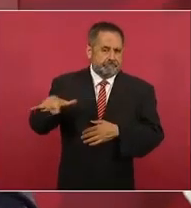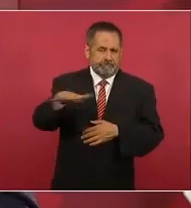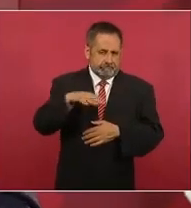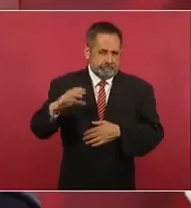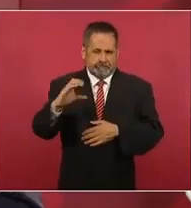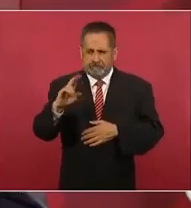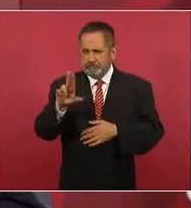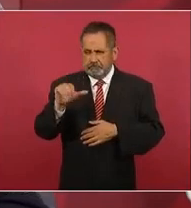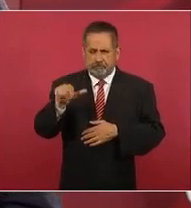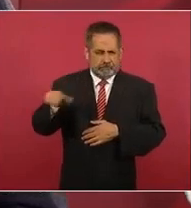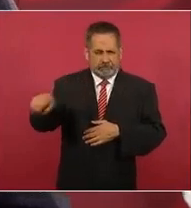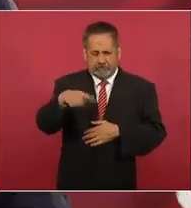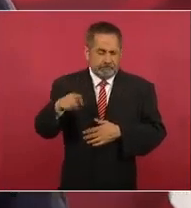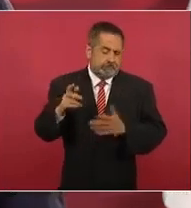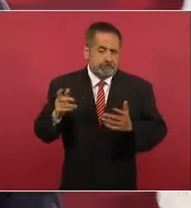que aún